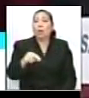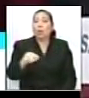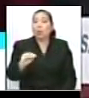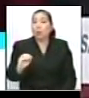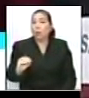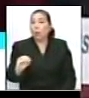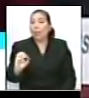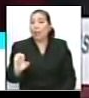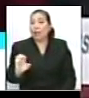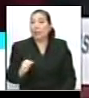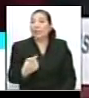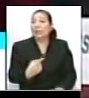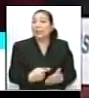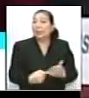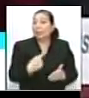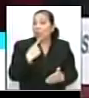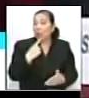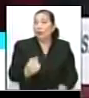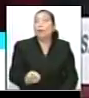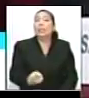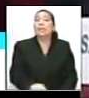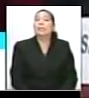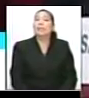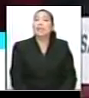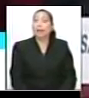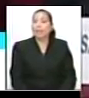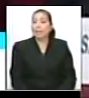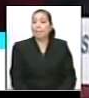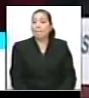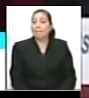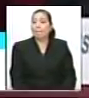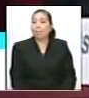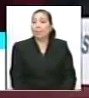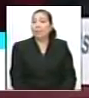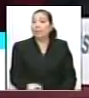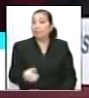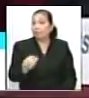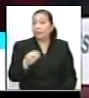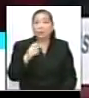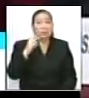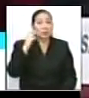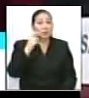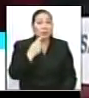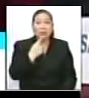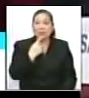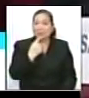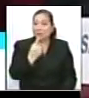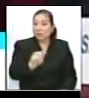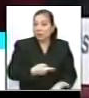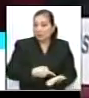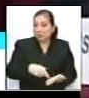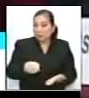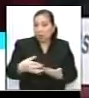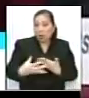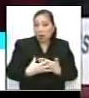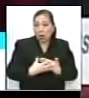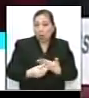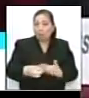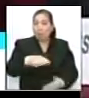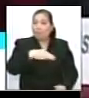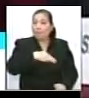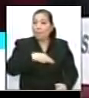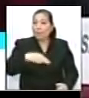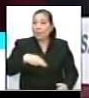Alejandro, por lo que el Jurado Electoral Especial de Puno dispuso remitir copias al